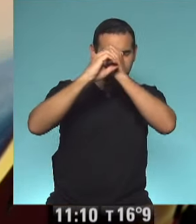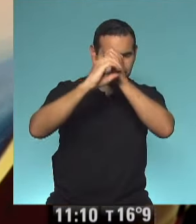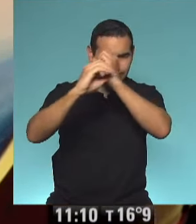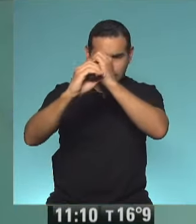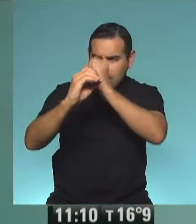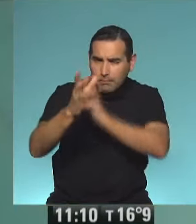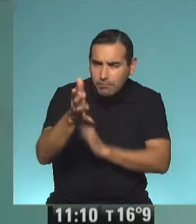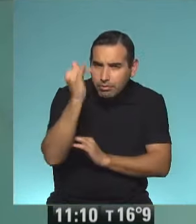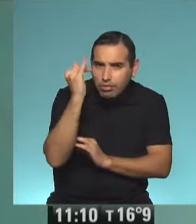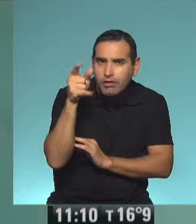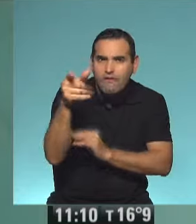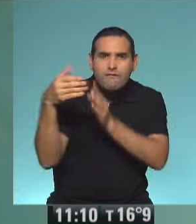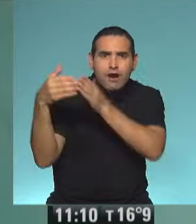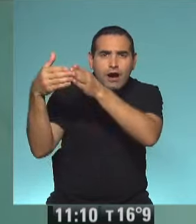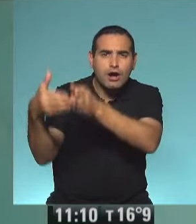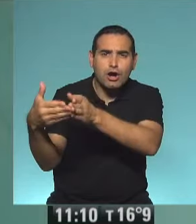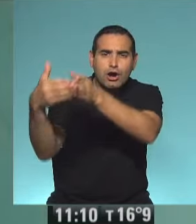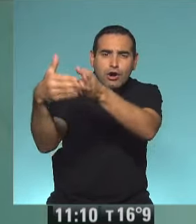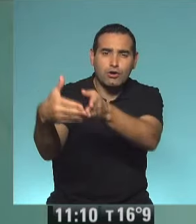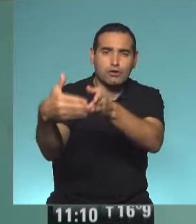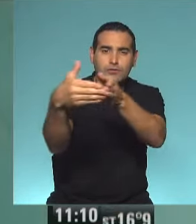barco.